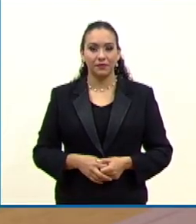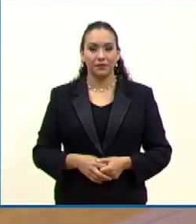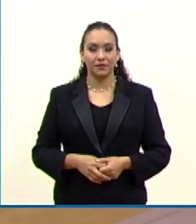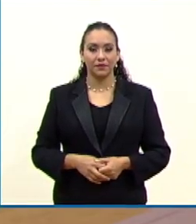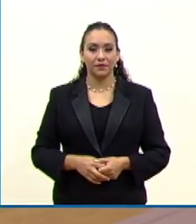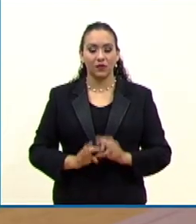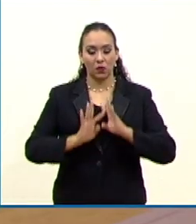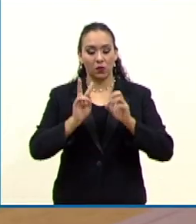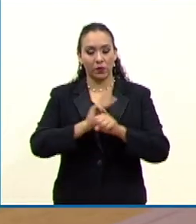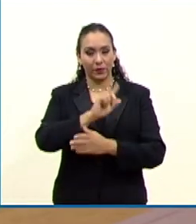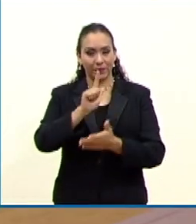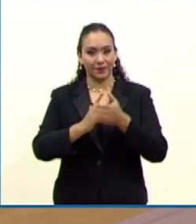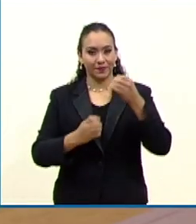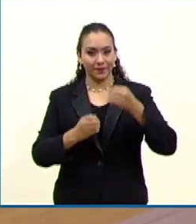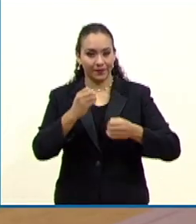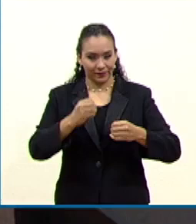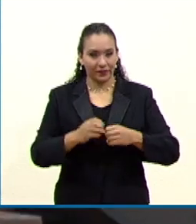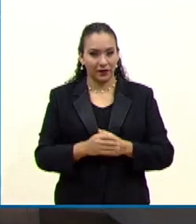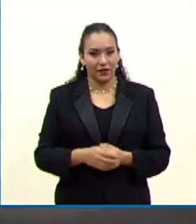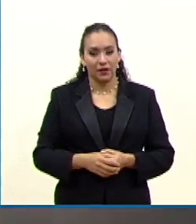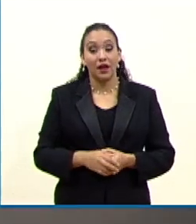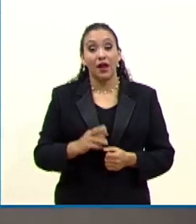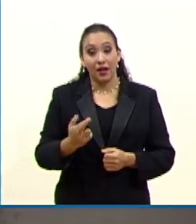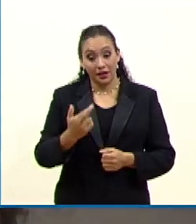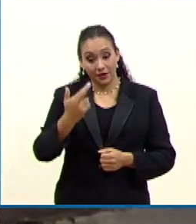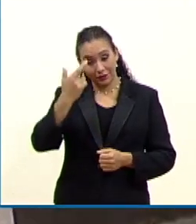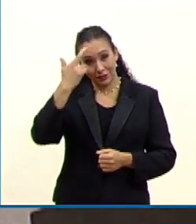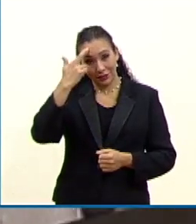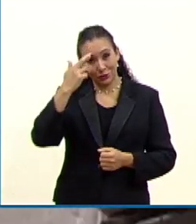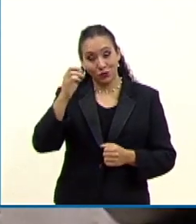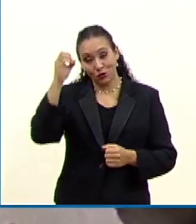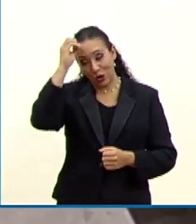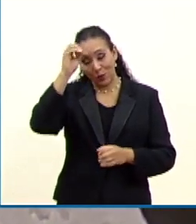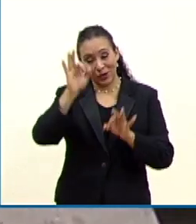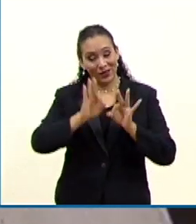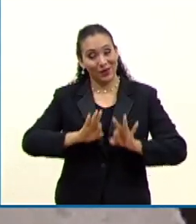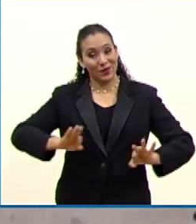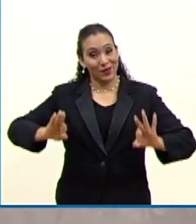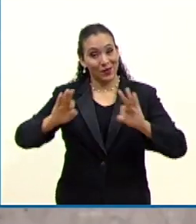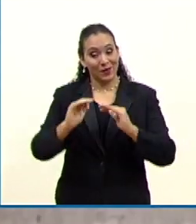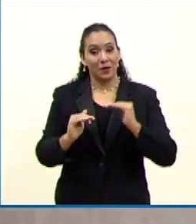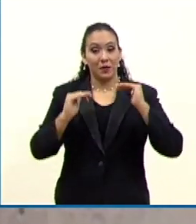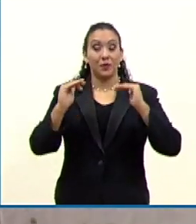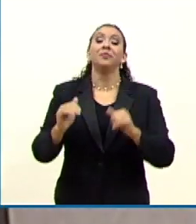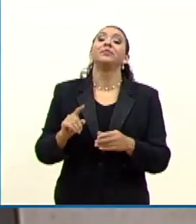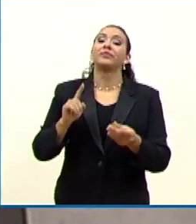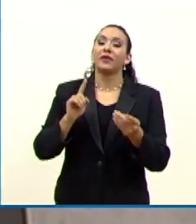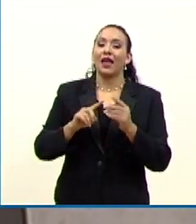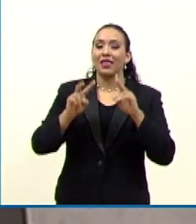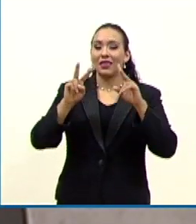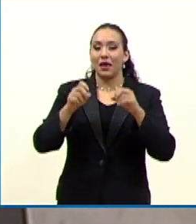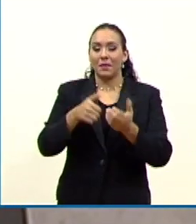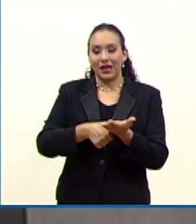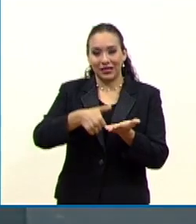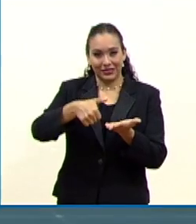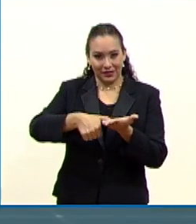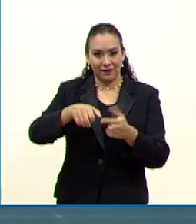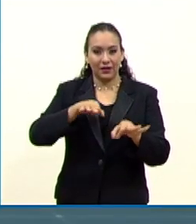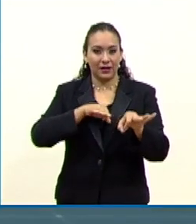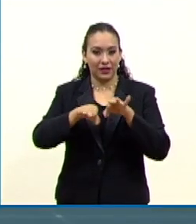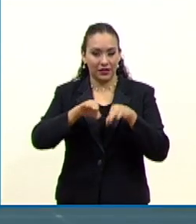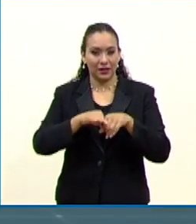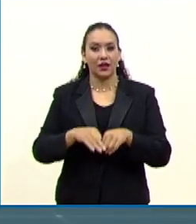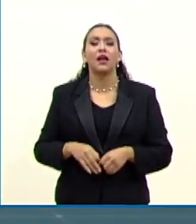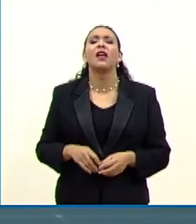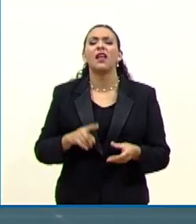El Consejo de la Judicatura Federal destacó una tesis relevante del segundo tribunal colegiado en materia civil y de trabajo